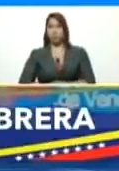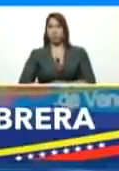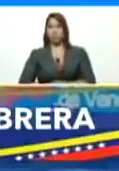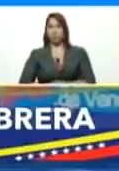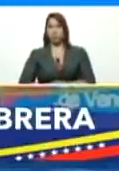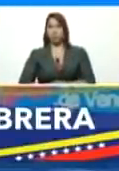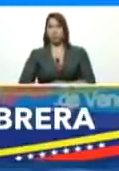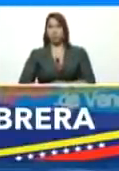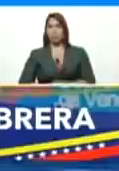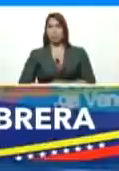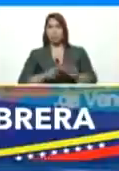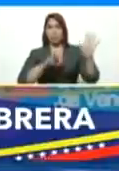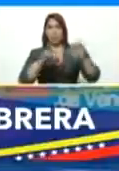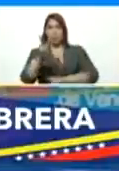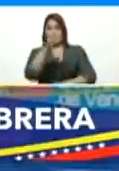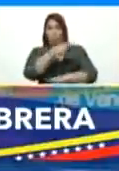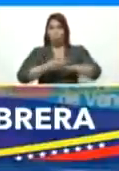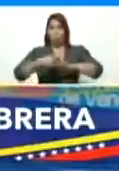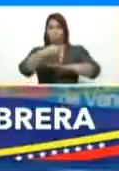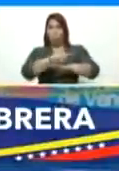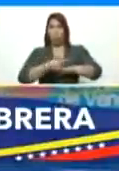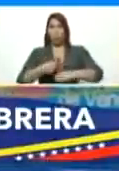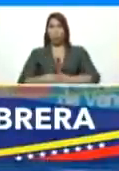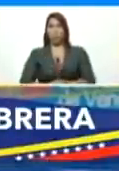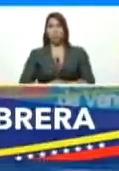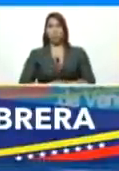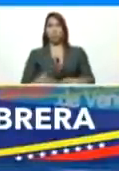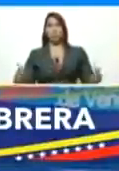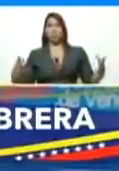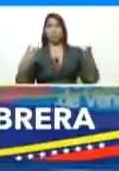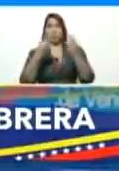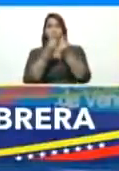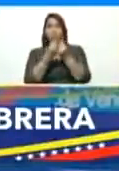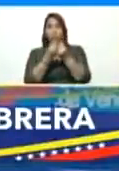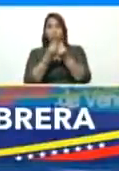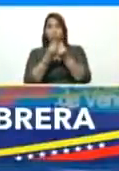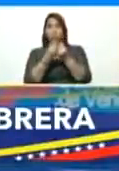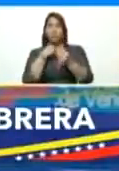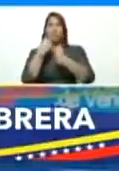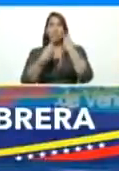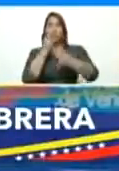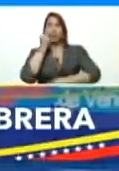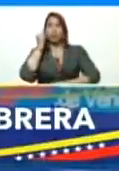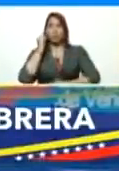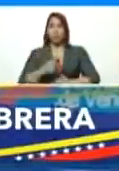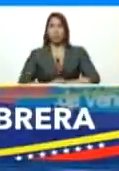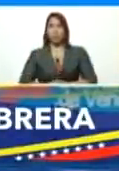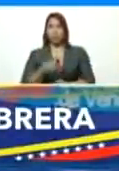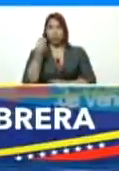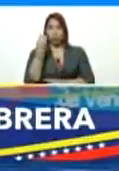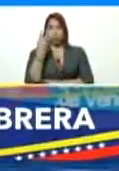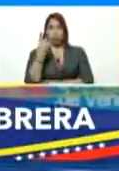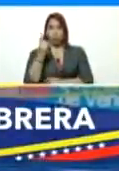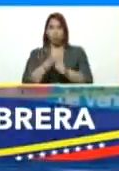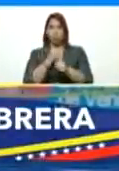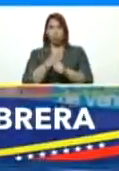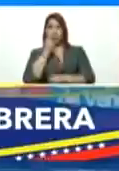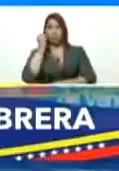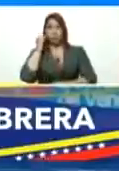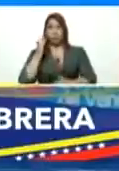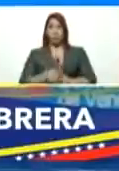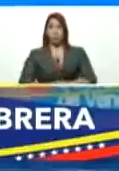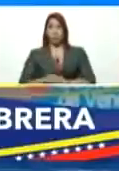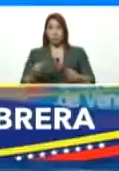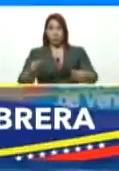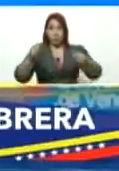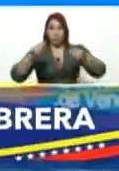en 72 horas junto a los delegados del congreso de la clase obrera me